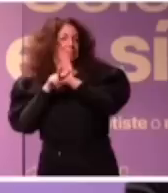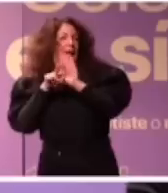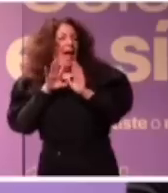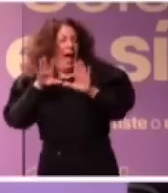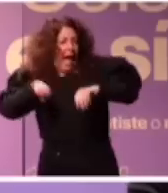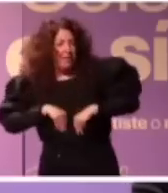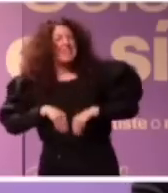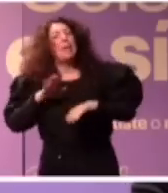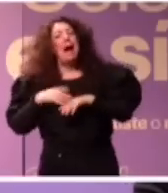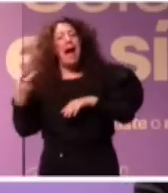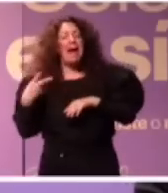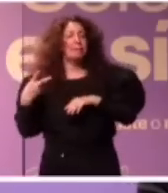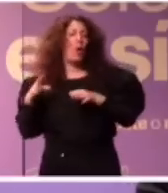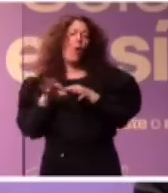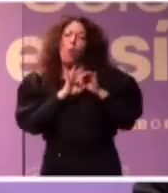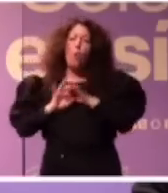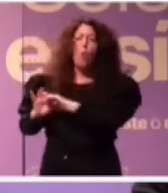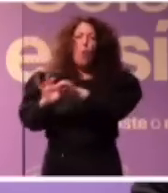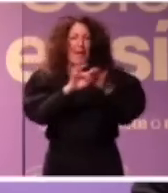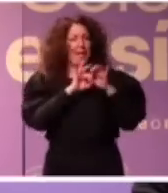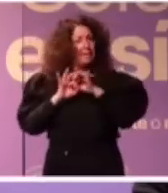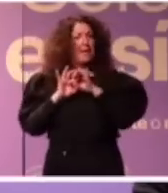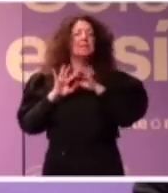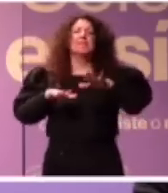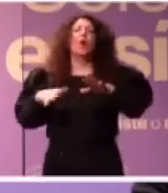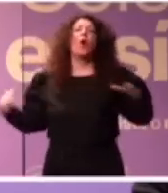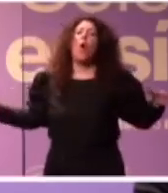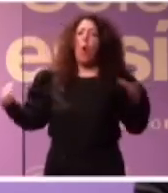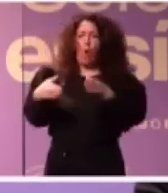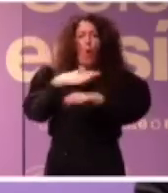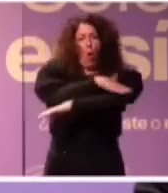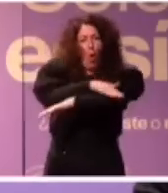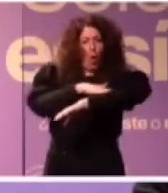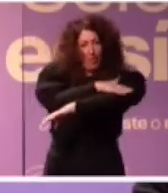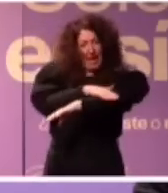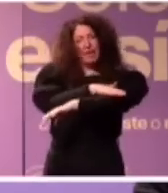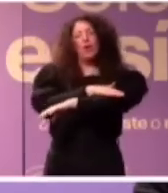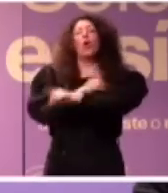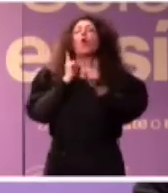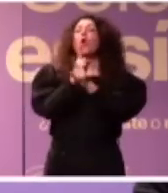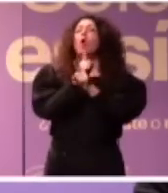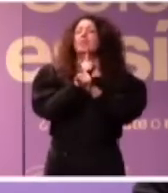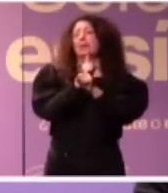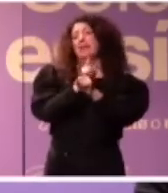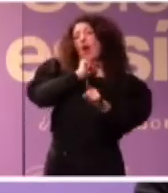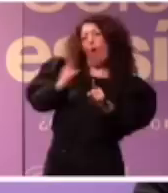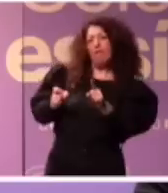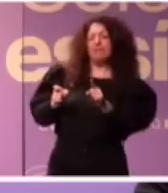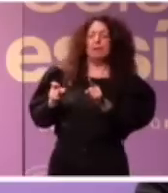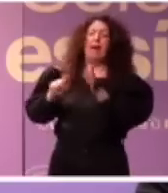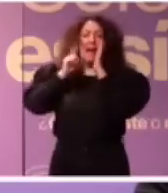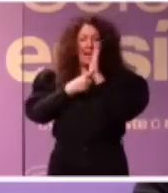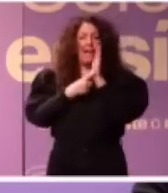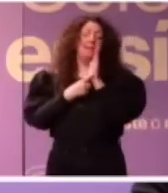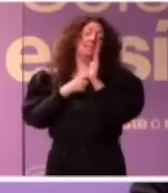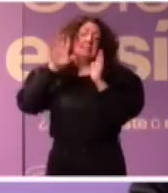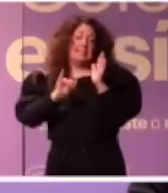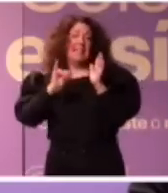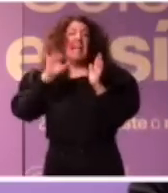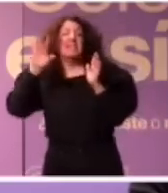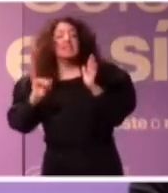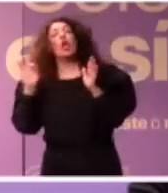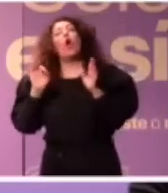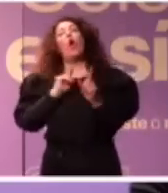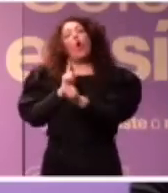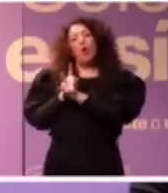para salir unidas a hacer frente como gobierno, juntas, a esta ofensiva contra la ley del sí es sí, contra el gobierno de